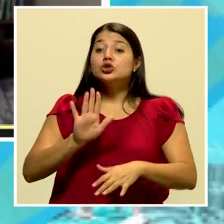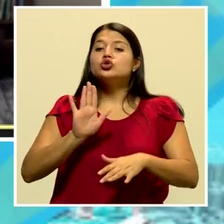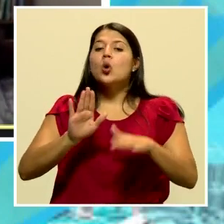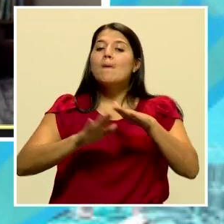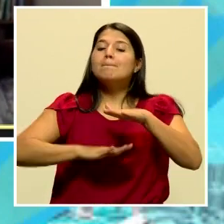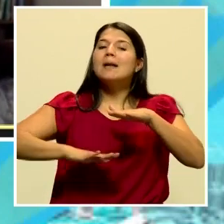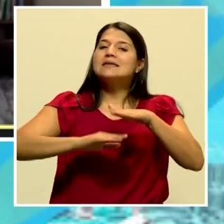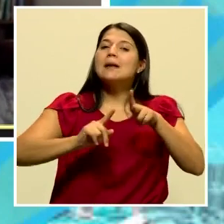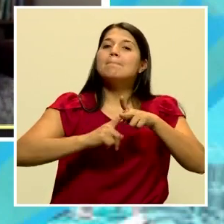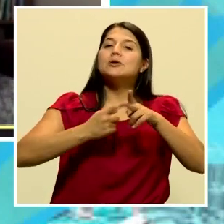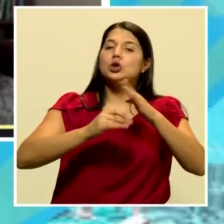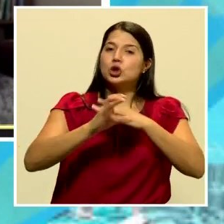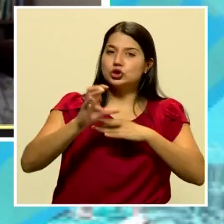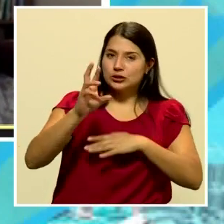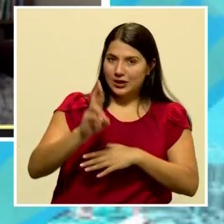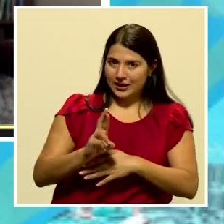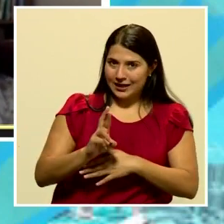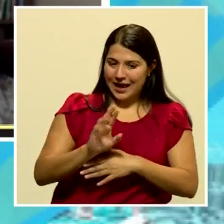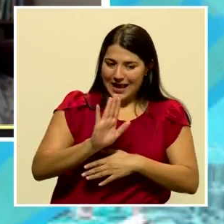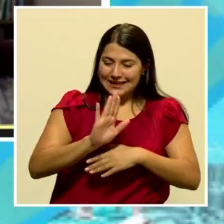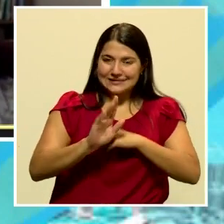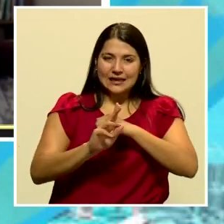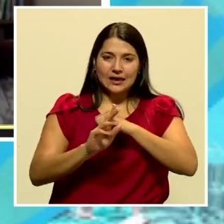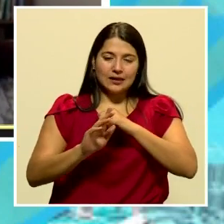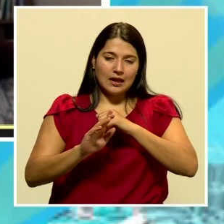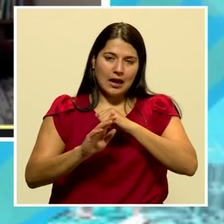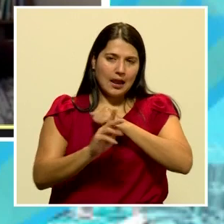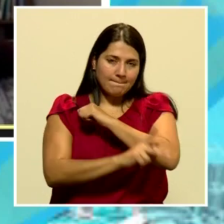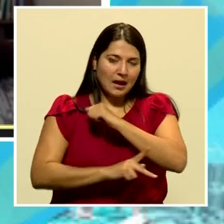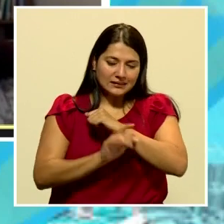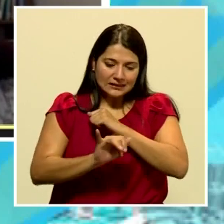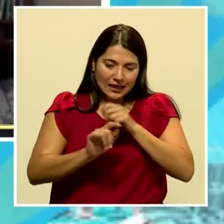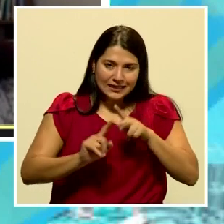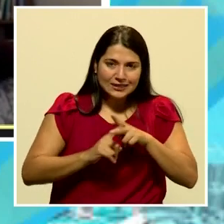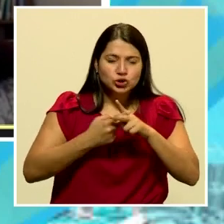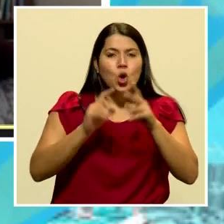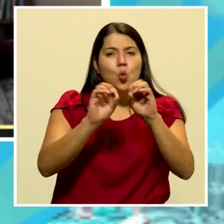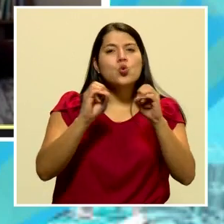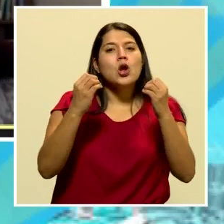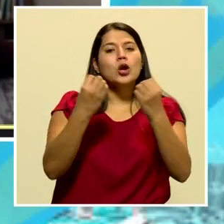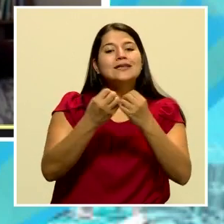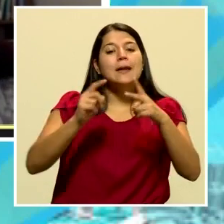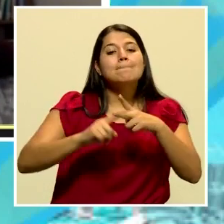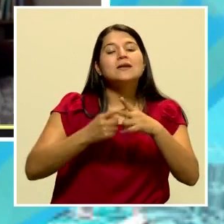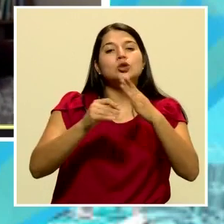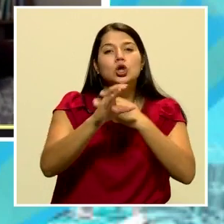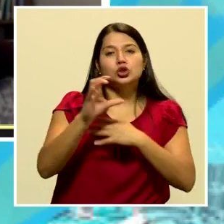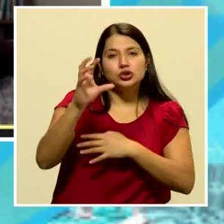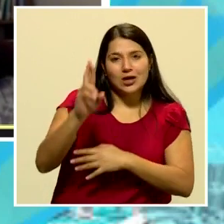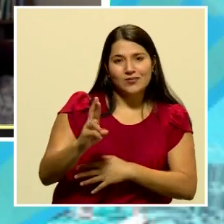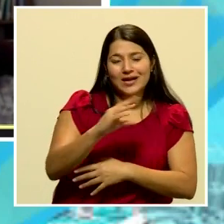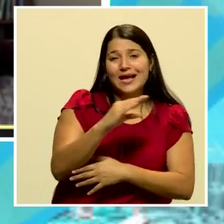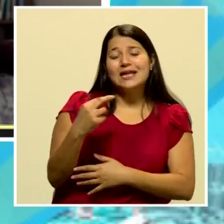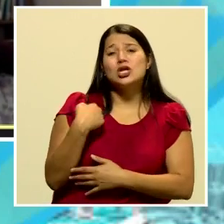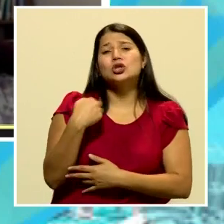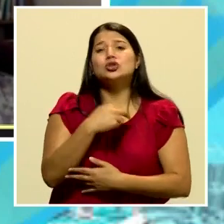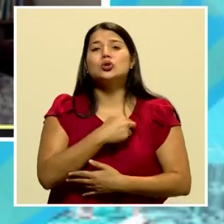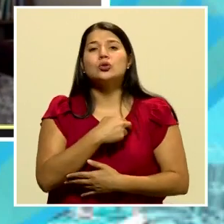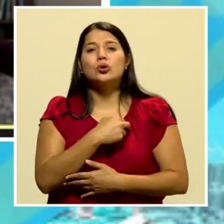es su país de origen, digamos así, es una organización costarricense, y la idea